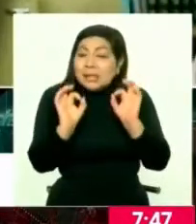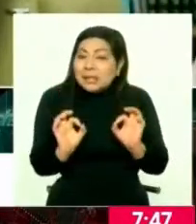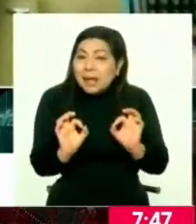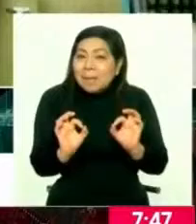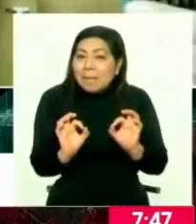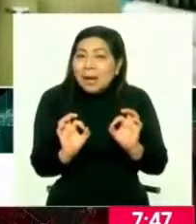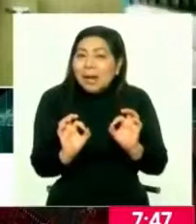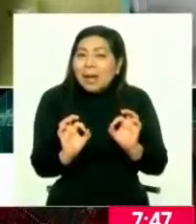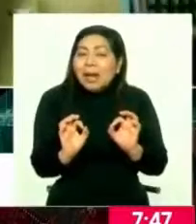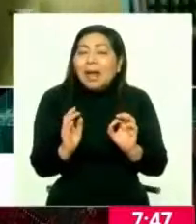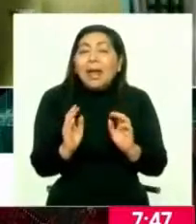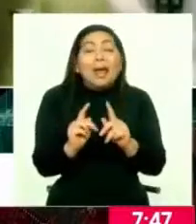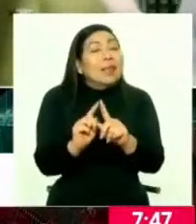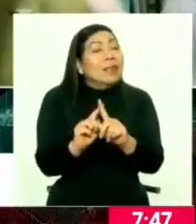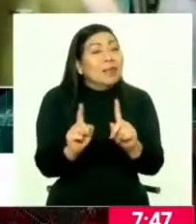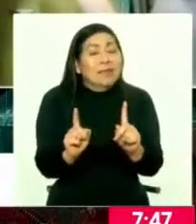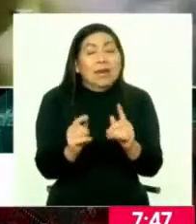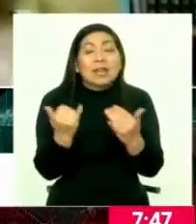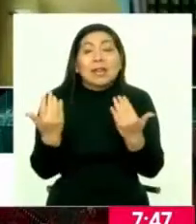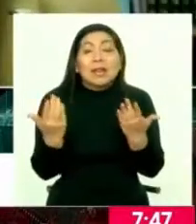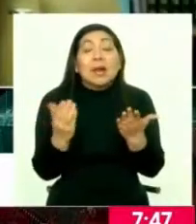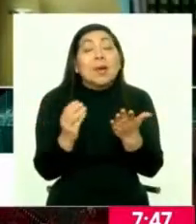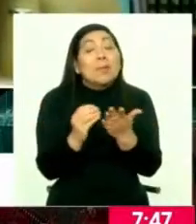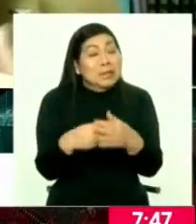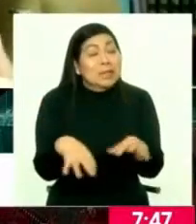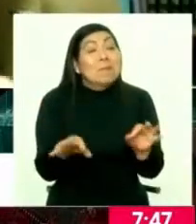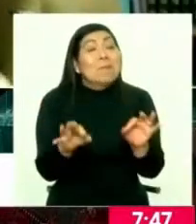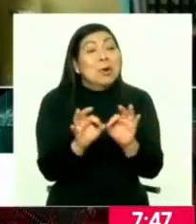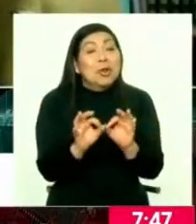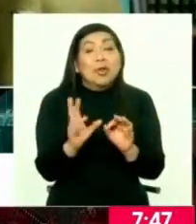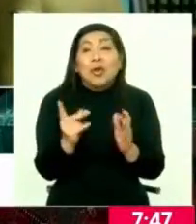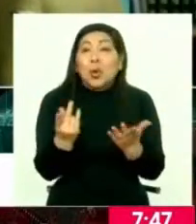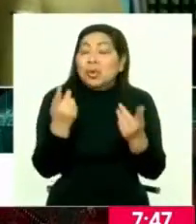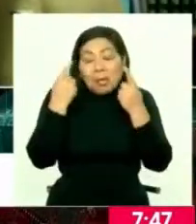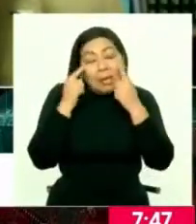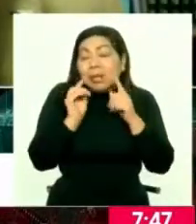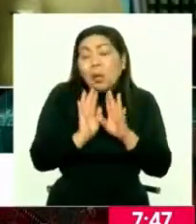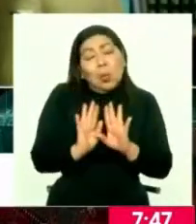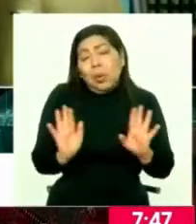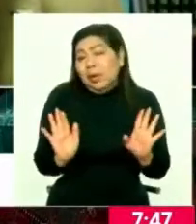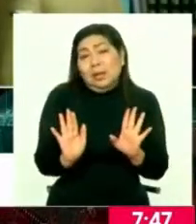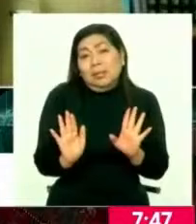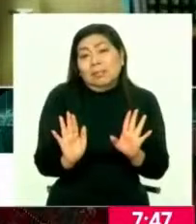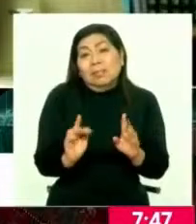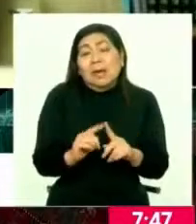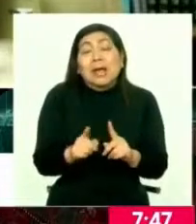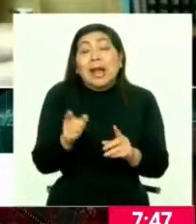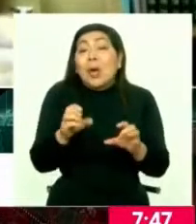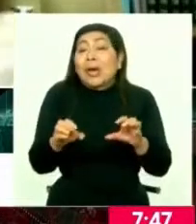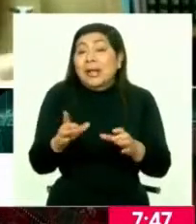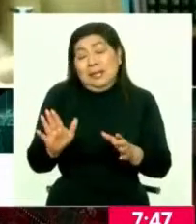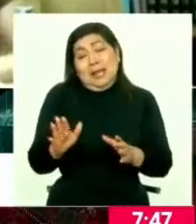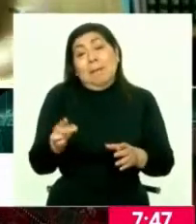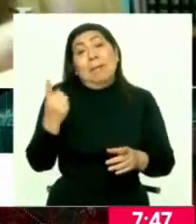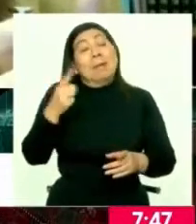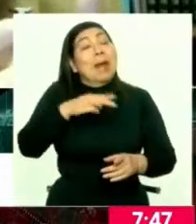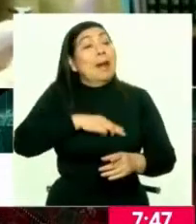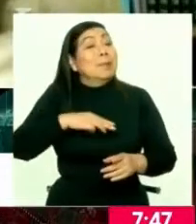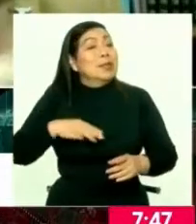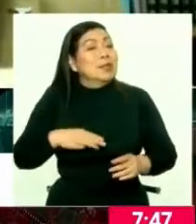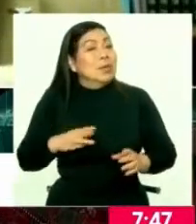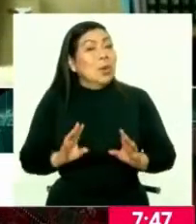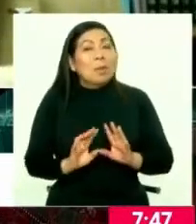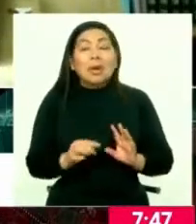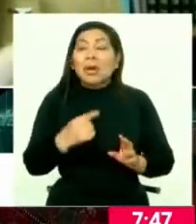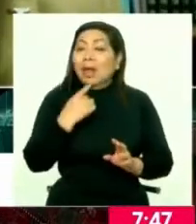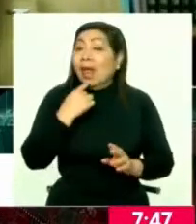hay trascendidos que, por ejemplo, en ese momento revelaron que ella no estaba tan de acuerdo con esa acción. Pero, por supuesto,